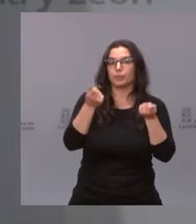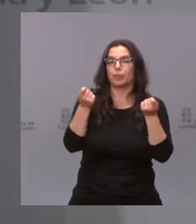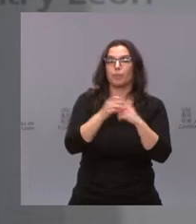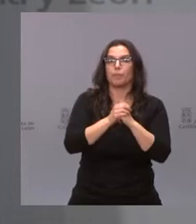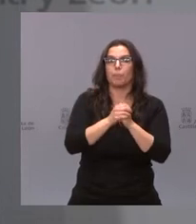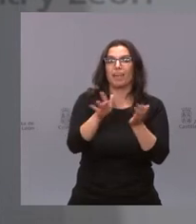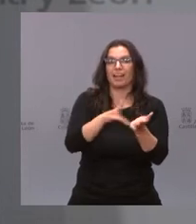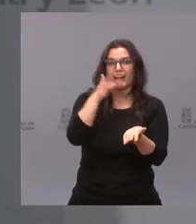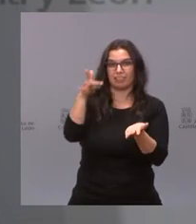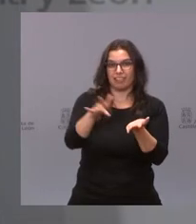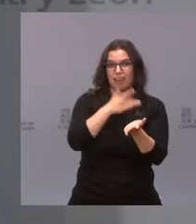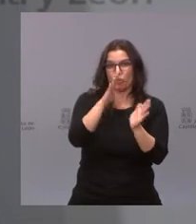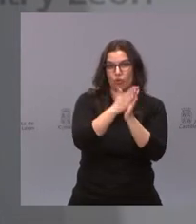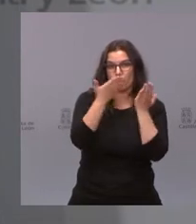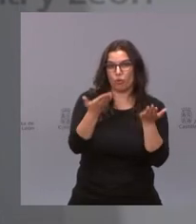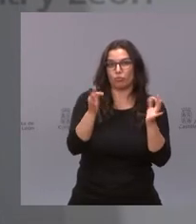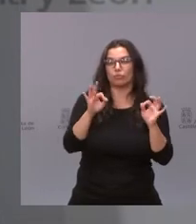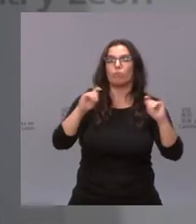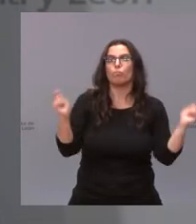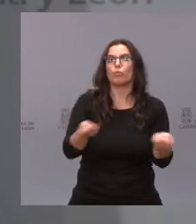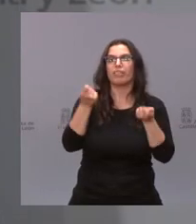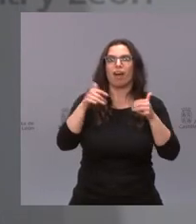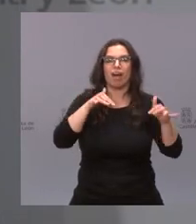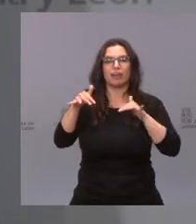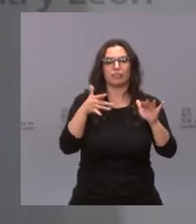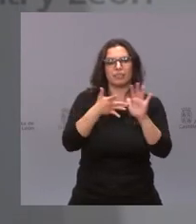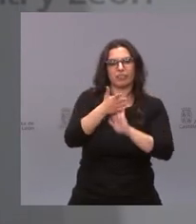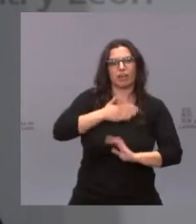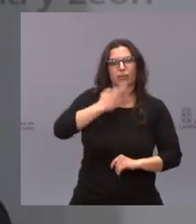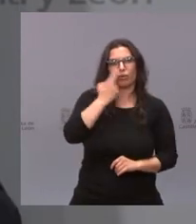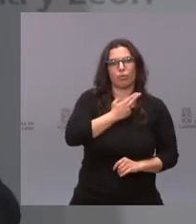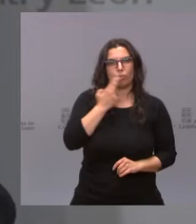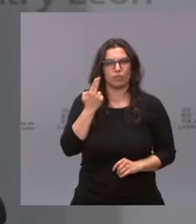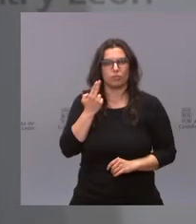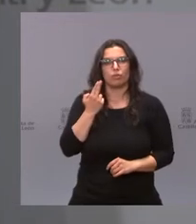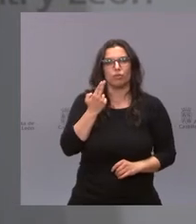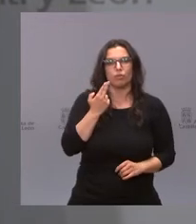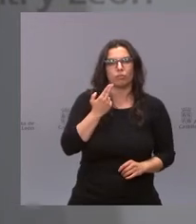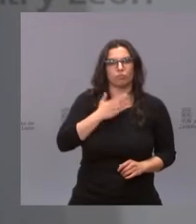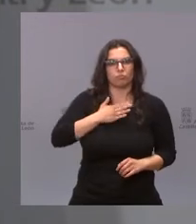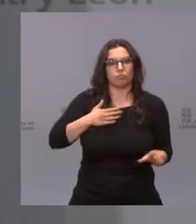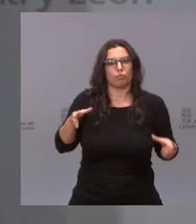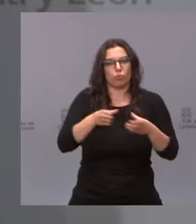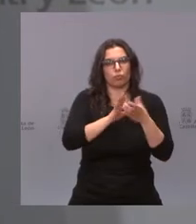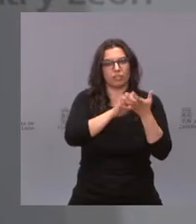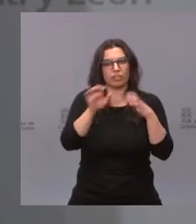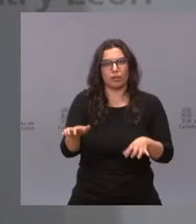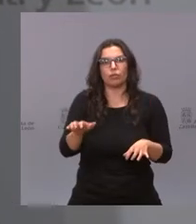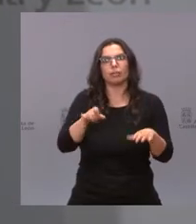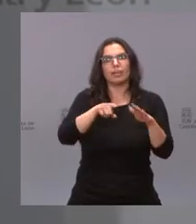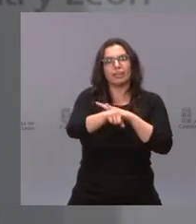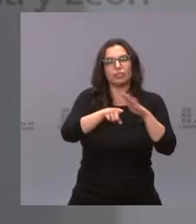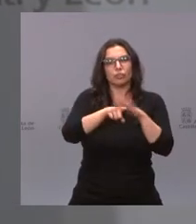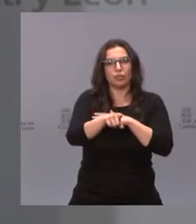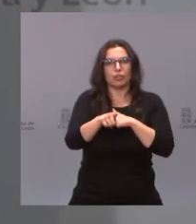nuestro catálogo de publicidad activa. Es un compromiso de la Junta de Castilla y León, gestionado a